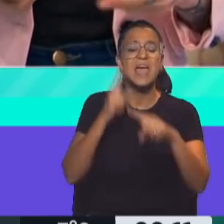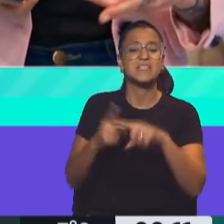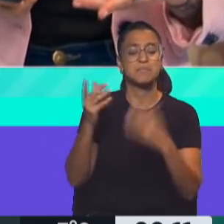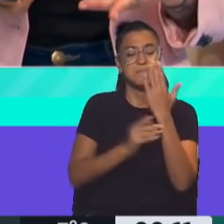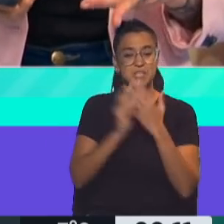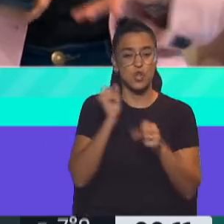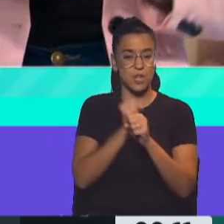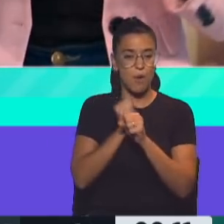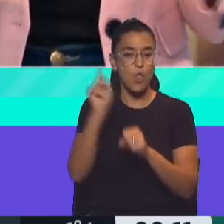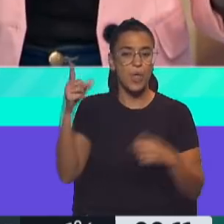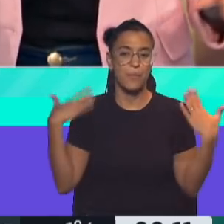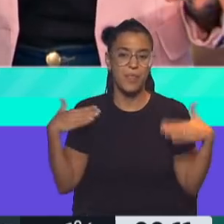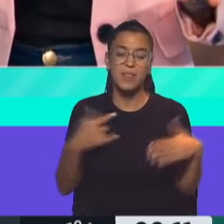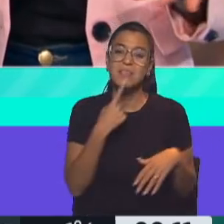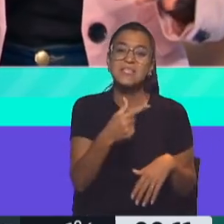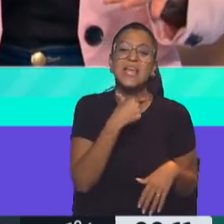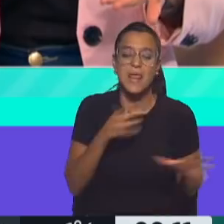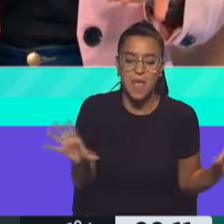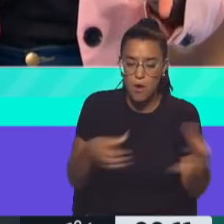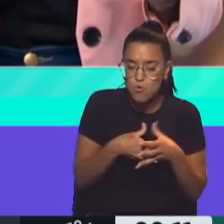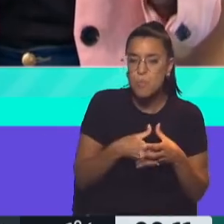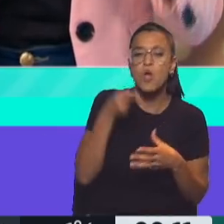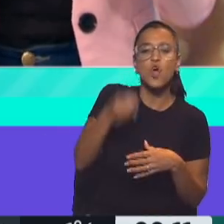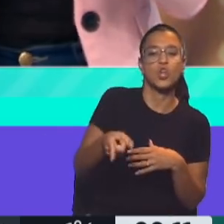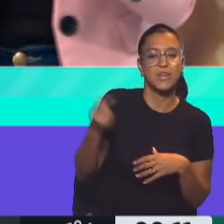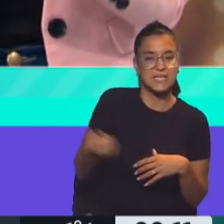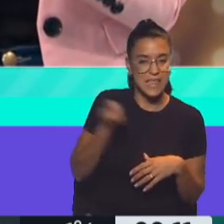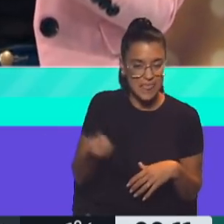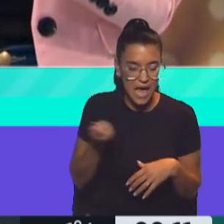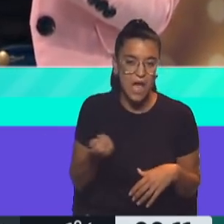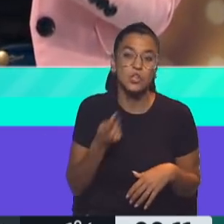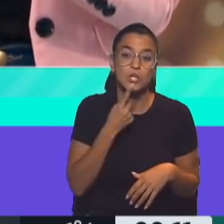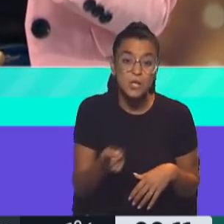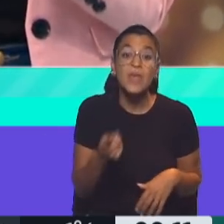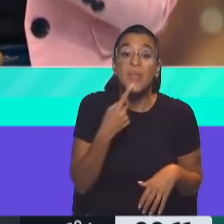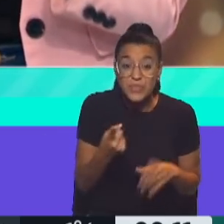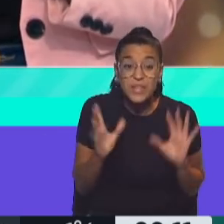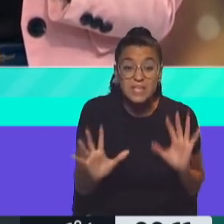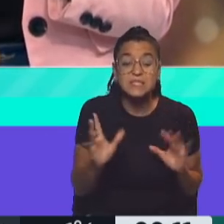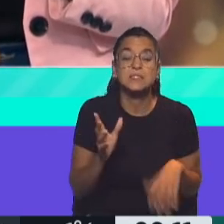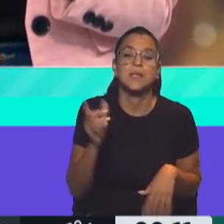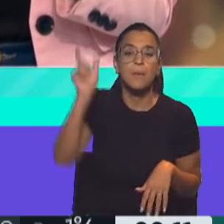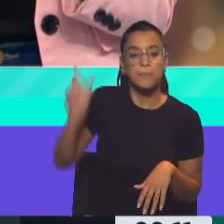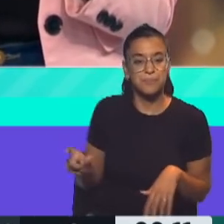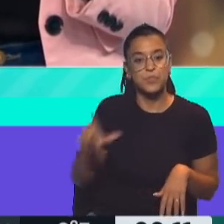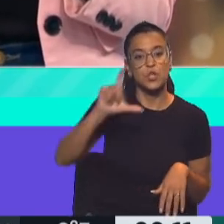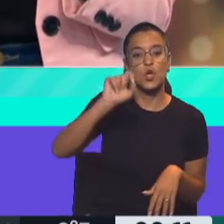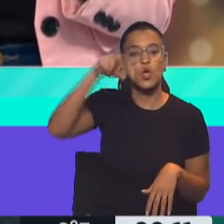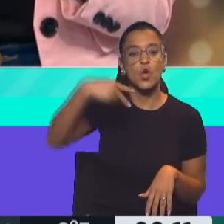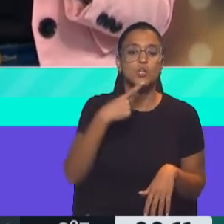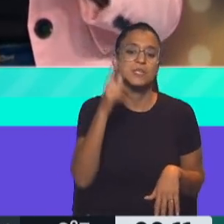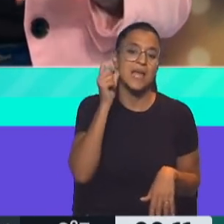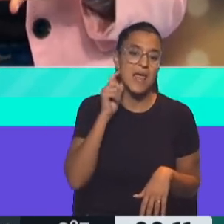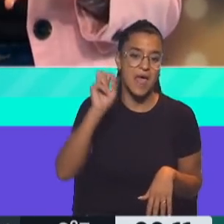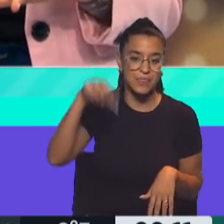eugenia vidal hablaba de su deseo de crear una gestapo antisindical aparece nombrado precisamente el procurador de la suprema corte de justicia